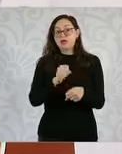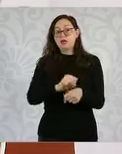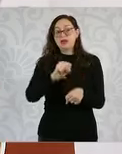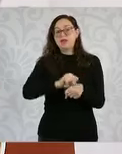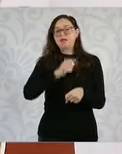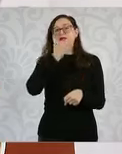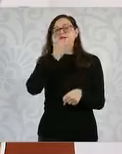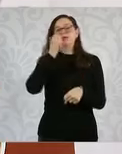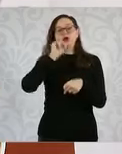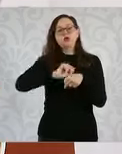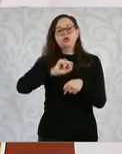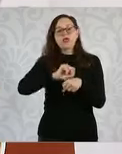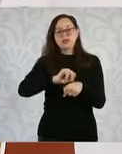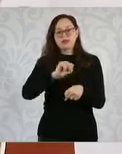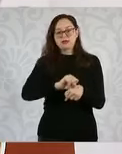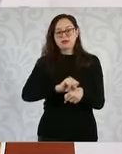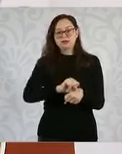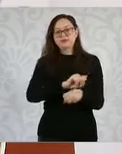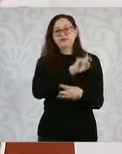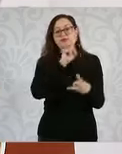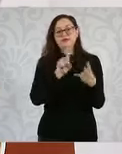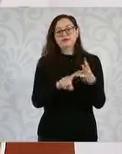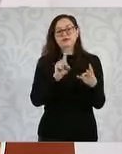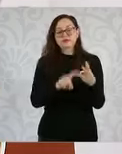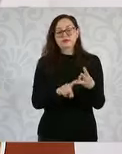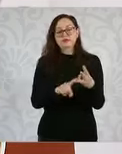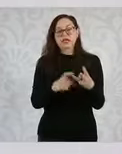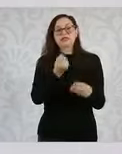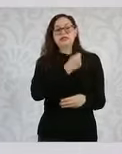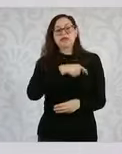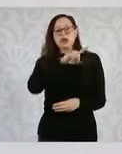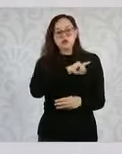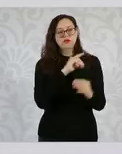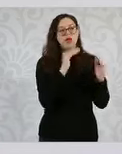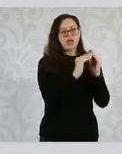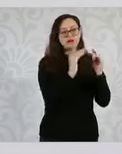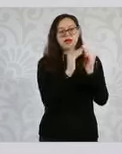Y el tercero es salud casa por casa, que es